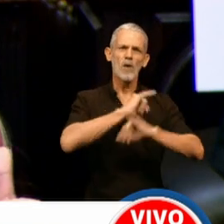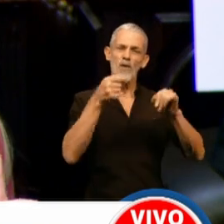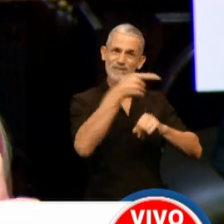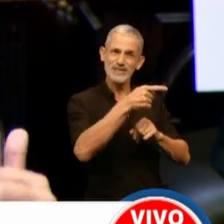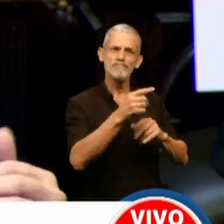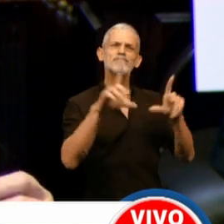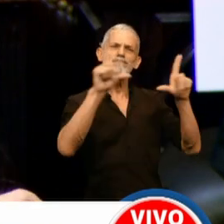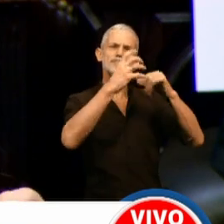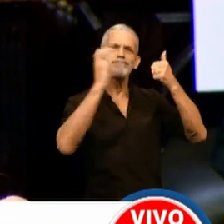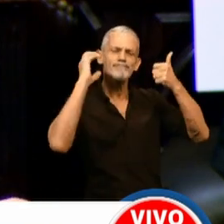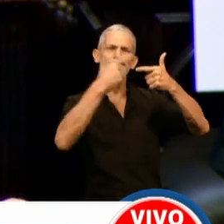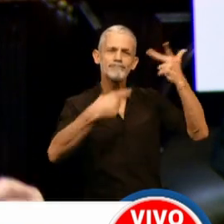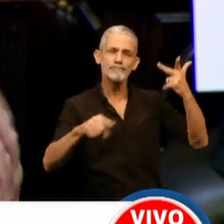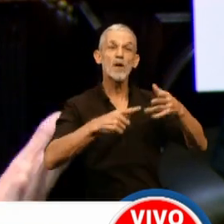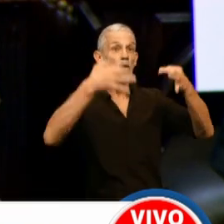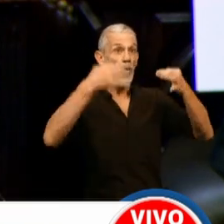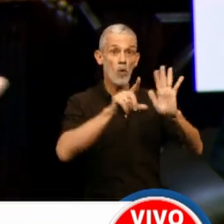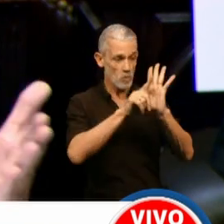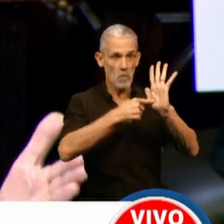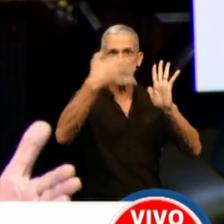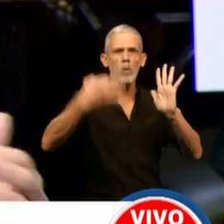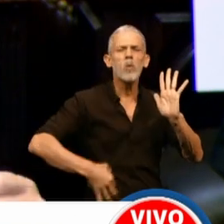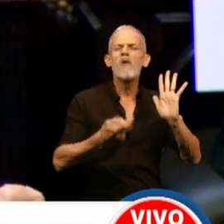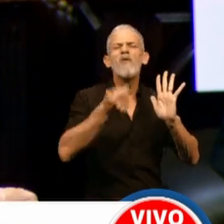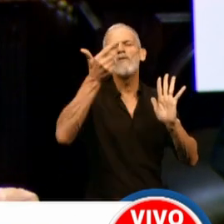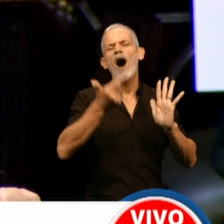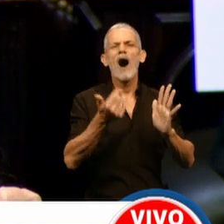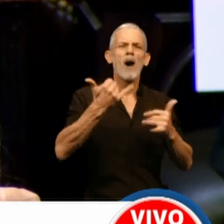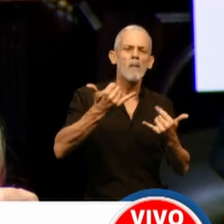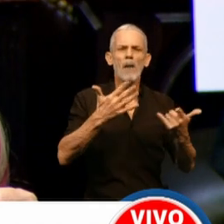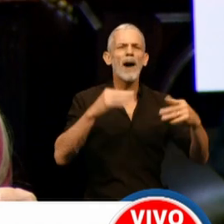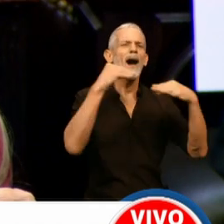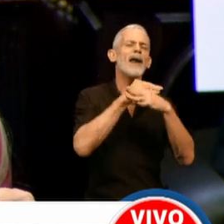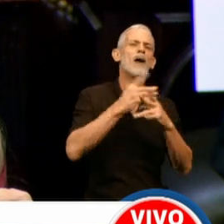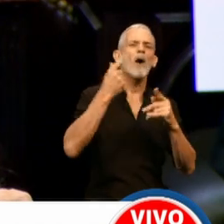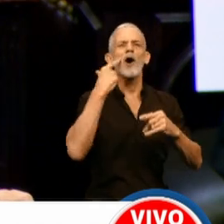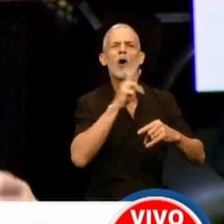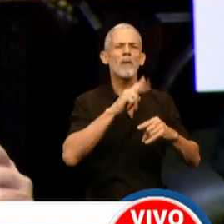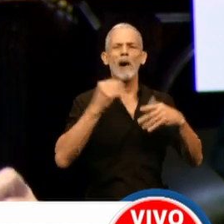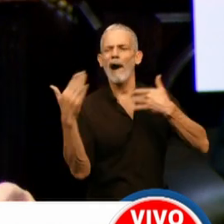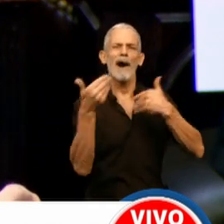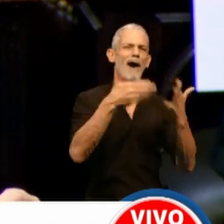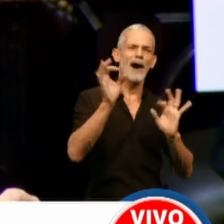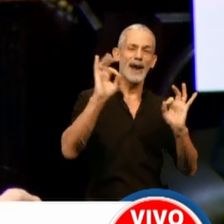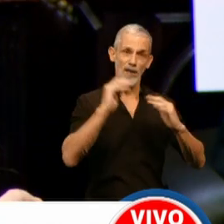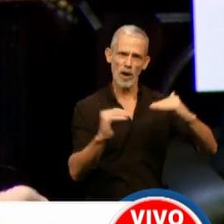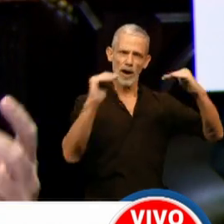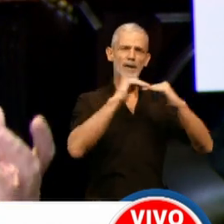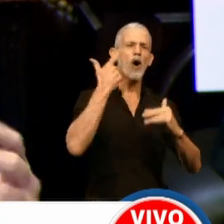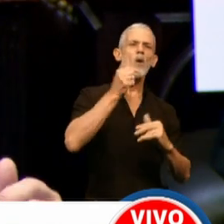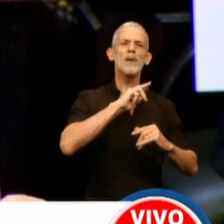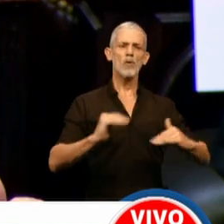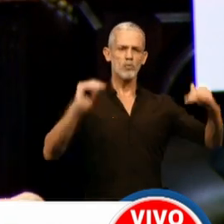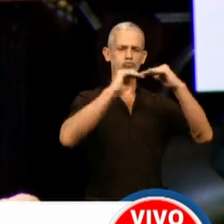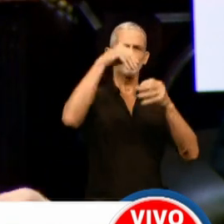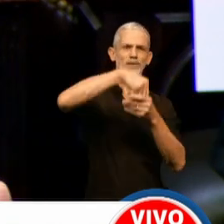comunicación que aquellos que cumplan con cosas tan sencillas como tener lenguaje no sexista o tener equidad de género en quienes